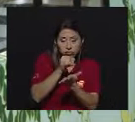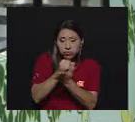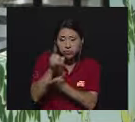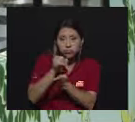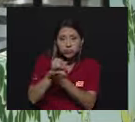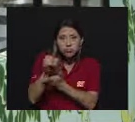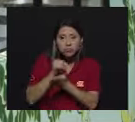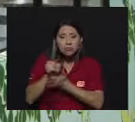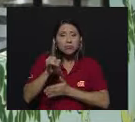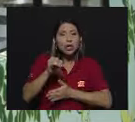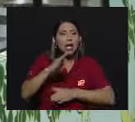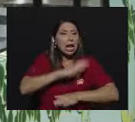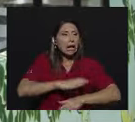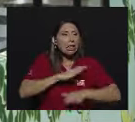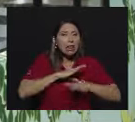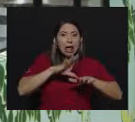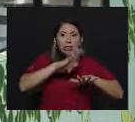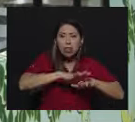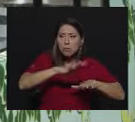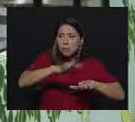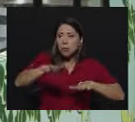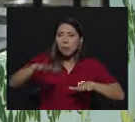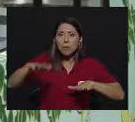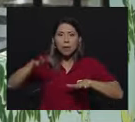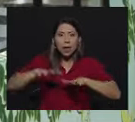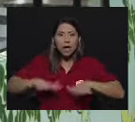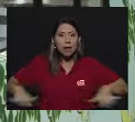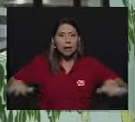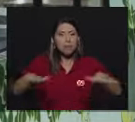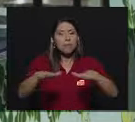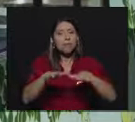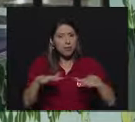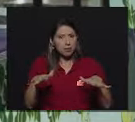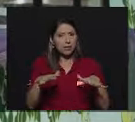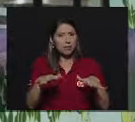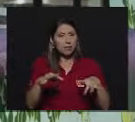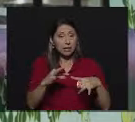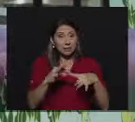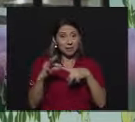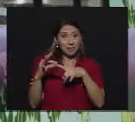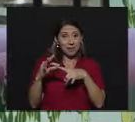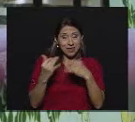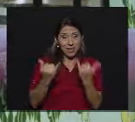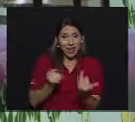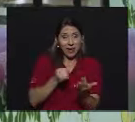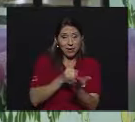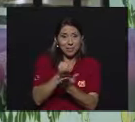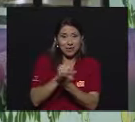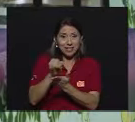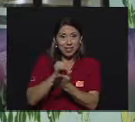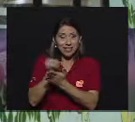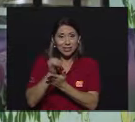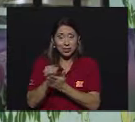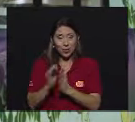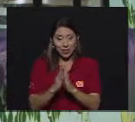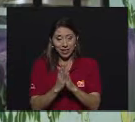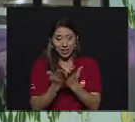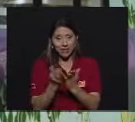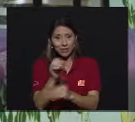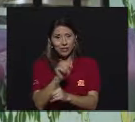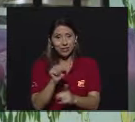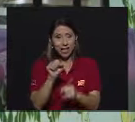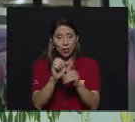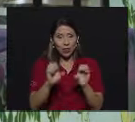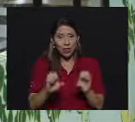investigaciones sobre la calidad de los ambientes, ¿verdad? Sobre todo la investigación que ahora aparece en el estado de la